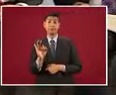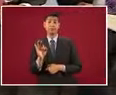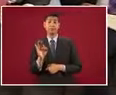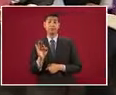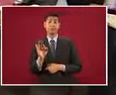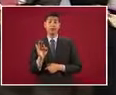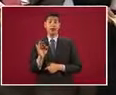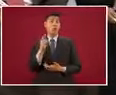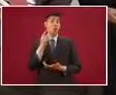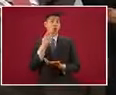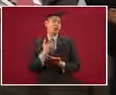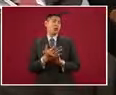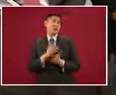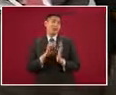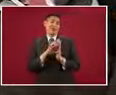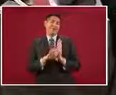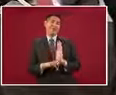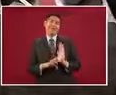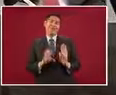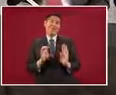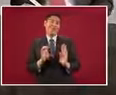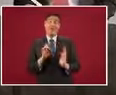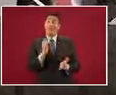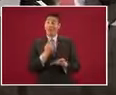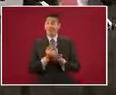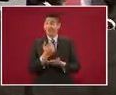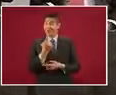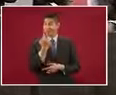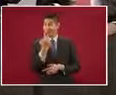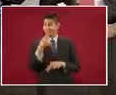solo tener el billete